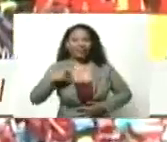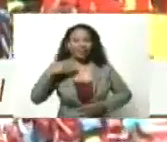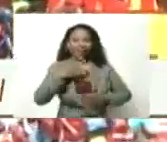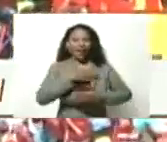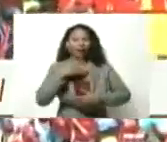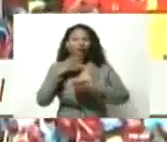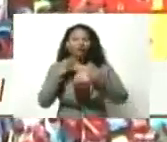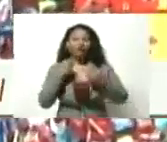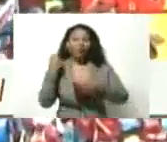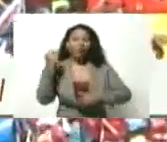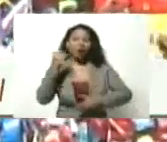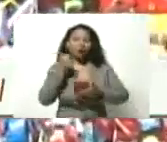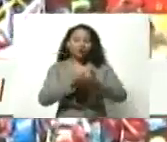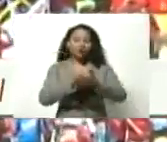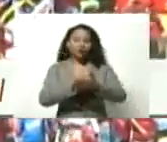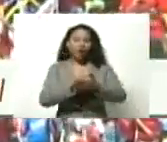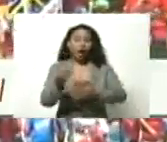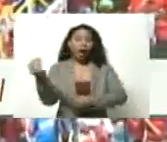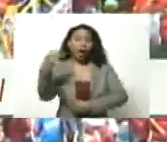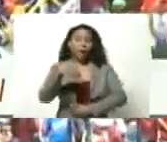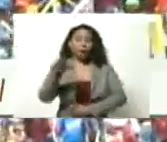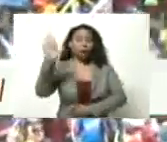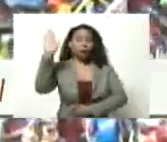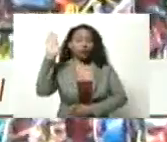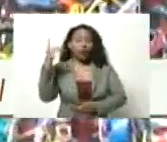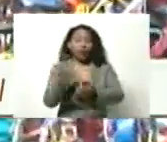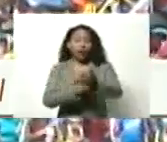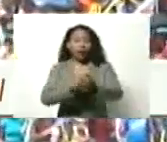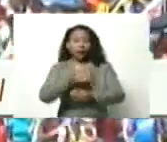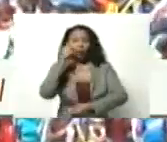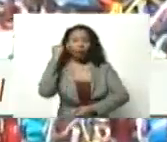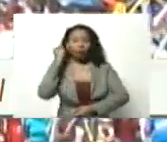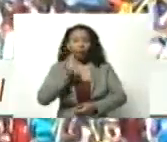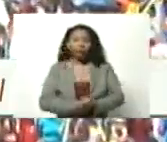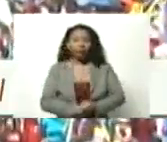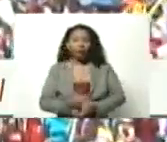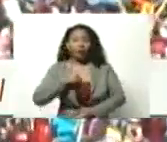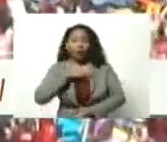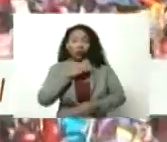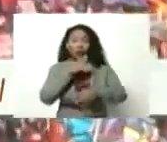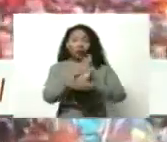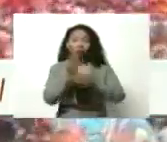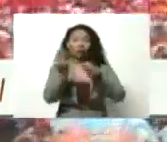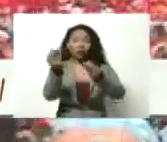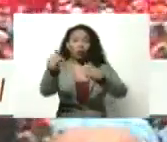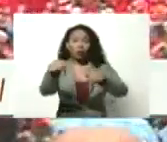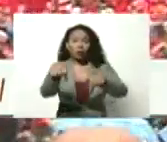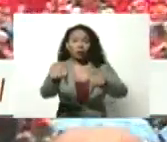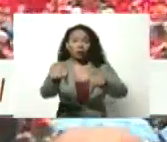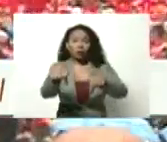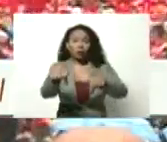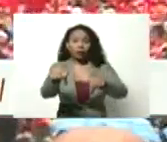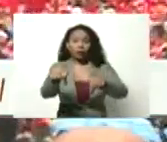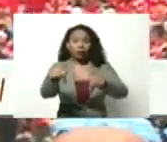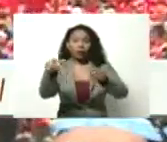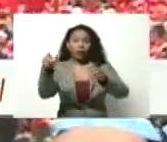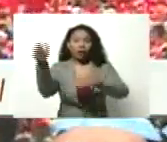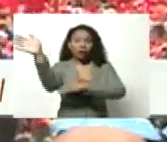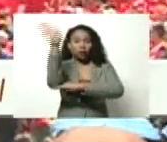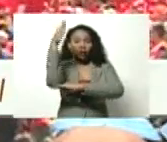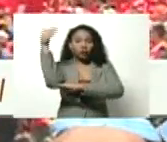bueno además de la juramentación hermanos y hermanas nosotros vamos a entregar hoy el estandarte del partido